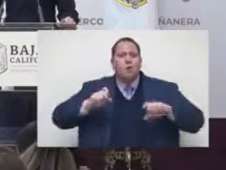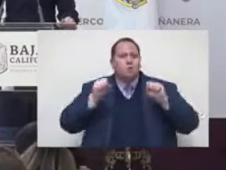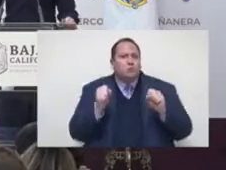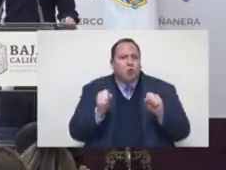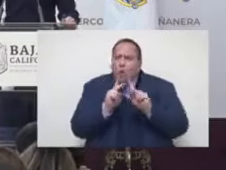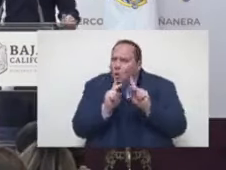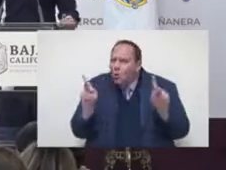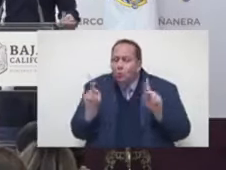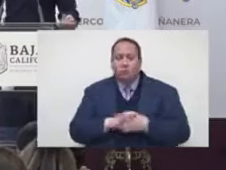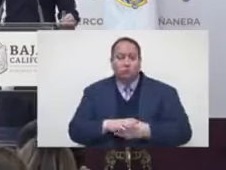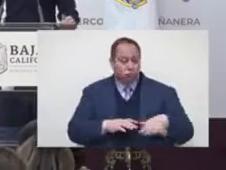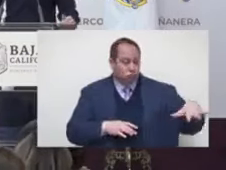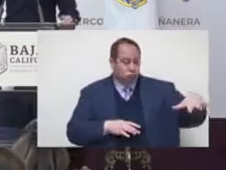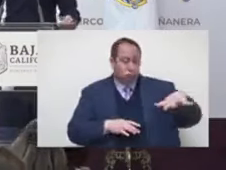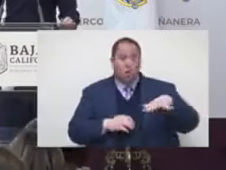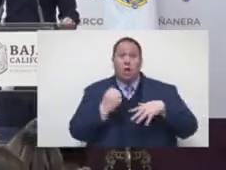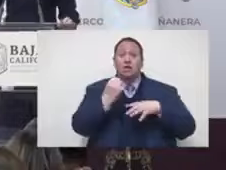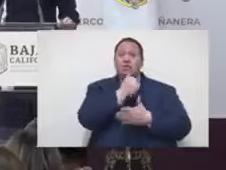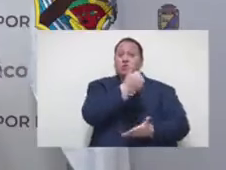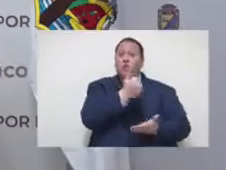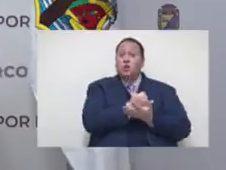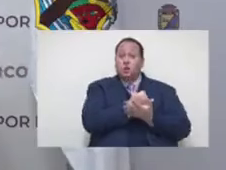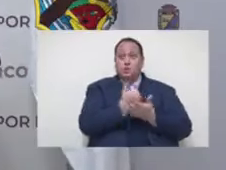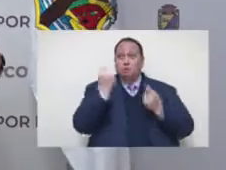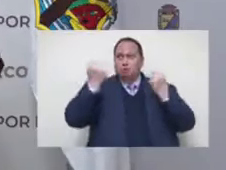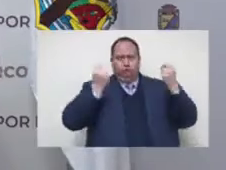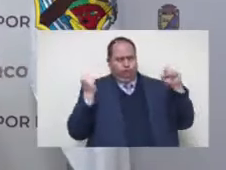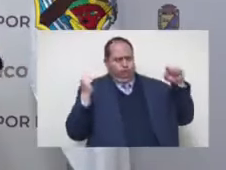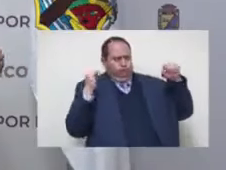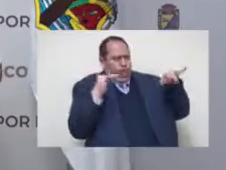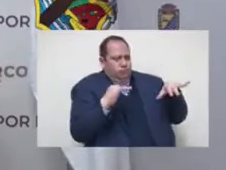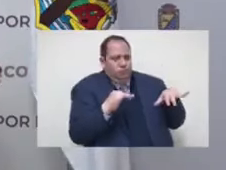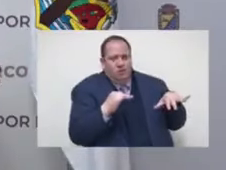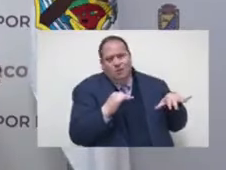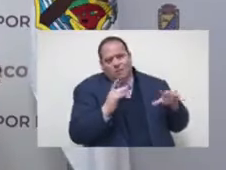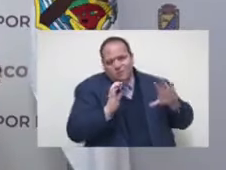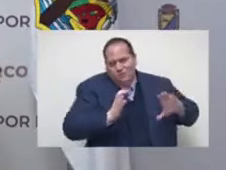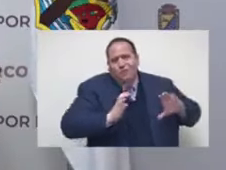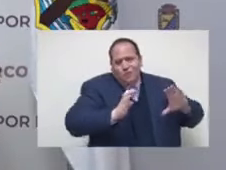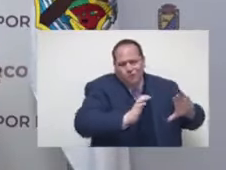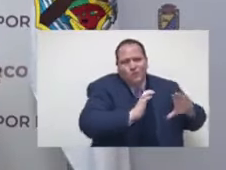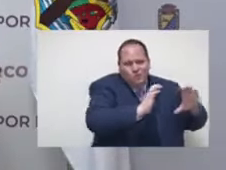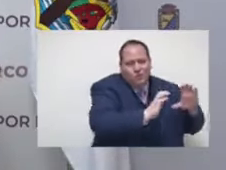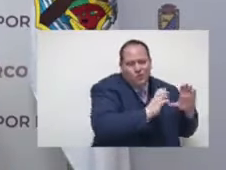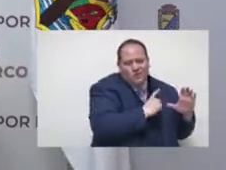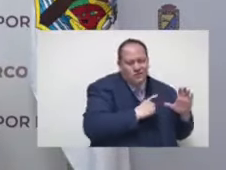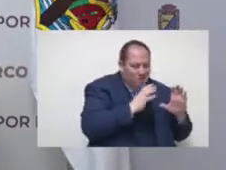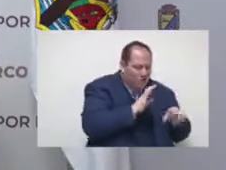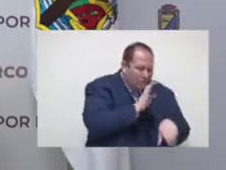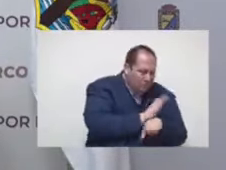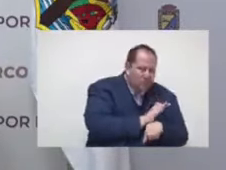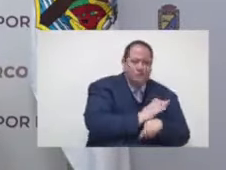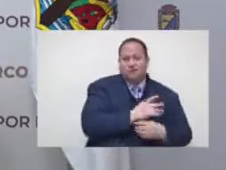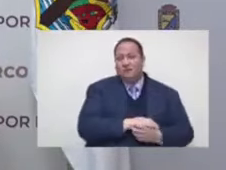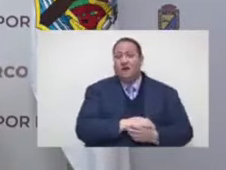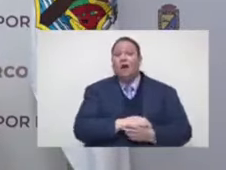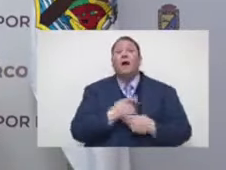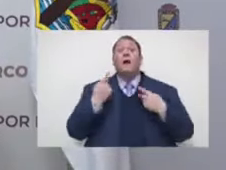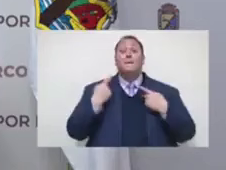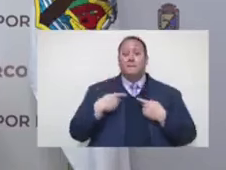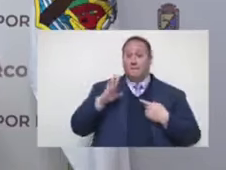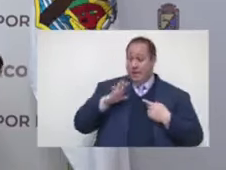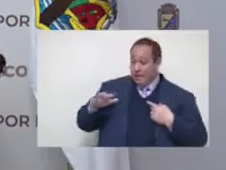Tenemos ciudades ampliamente turísticas y tenemos que proteger a todos los visitantes, tanto de los